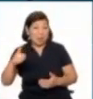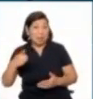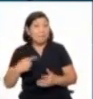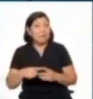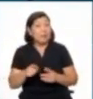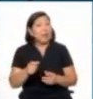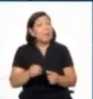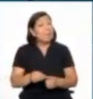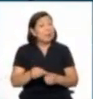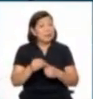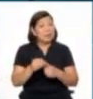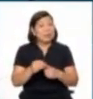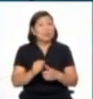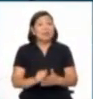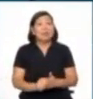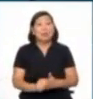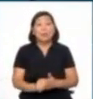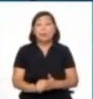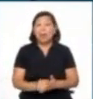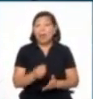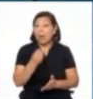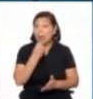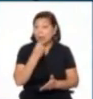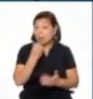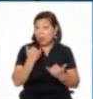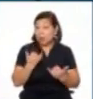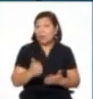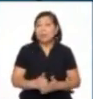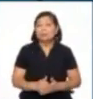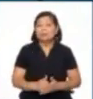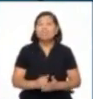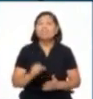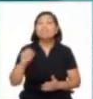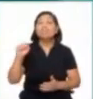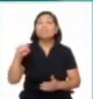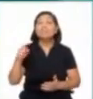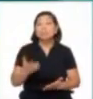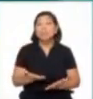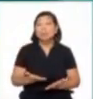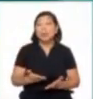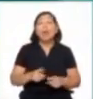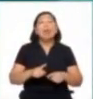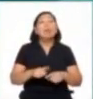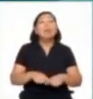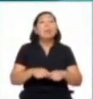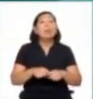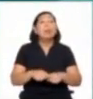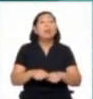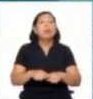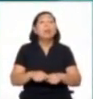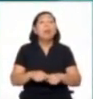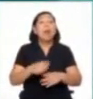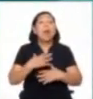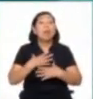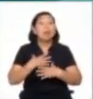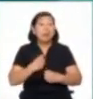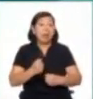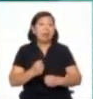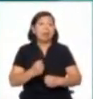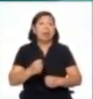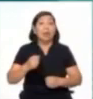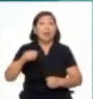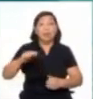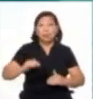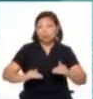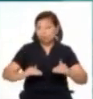es el principal, son los principales alimentos del día finalmente? Efectivamente, depende de evaluación, de edad, peso, talla, porque cada